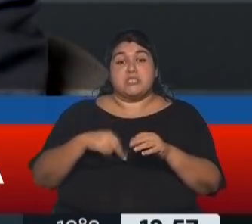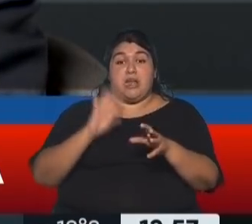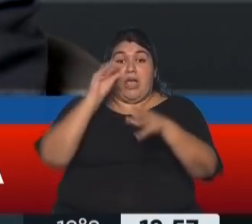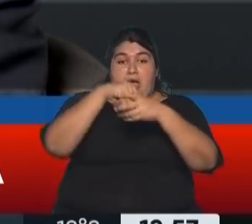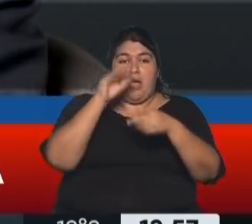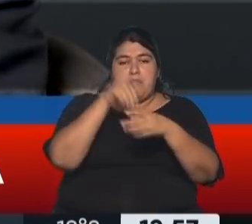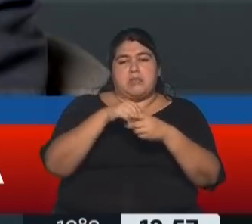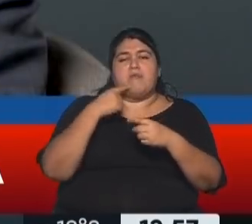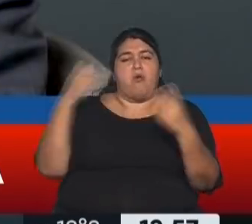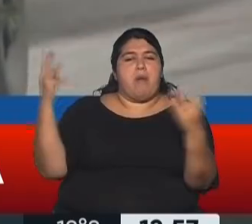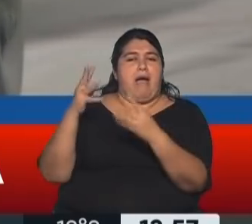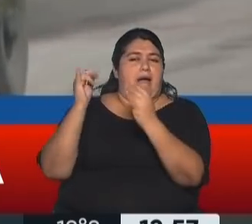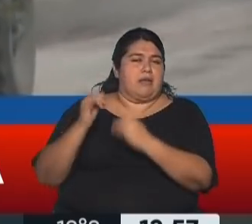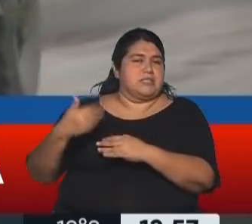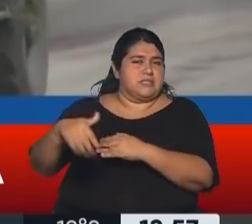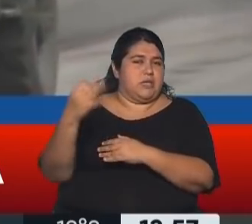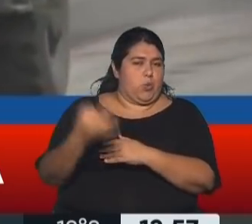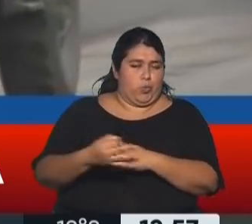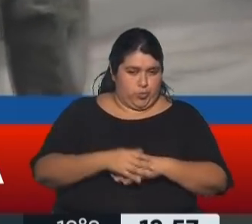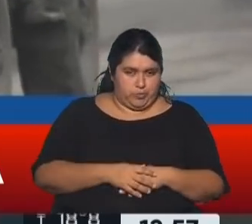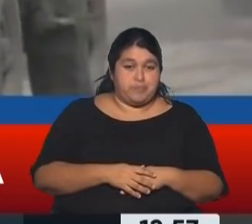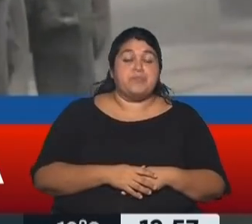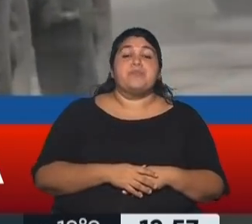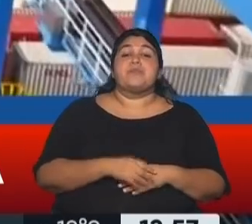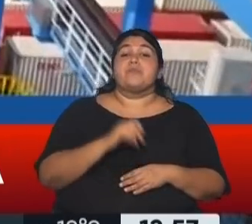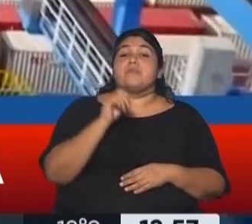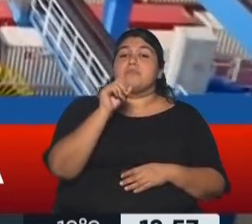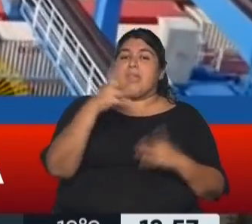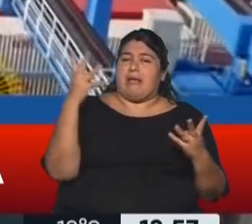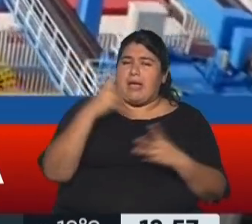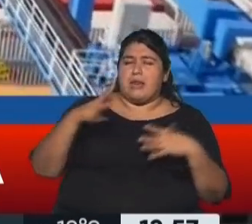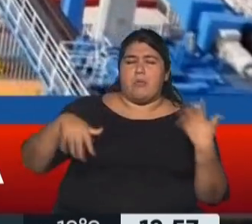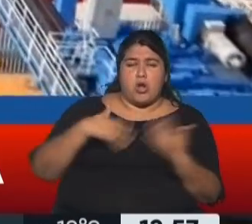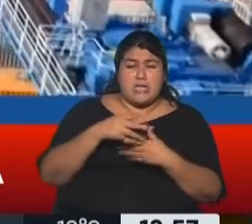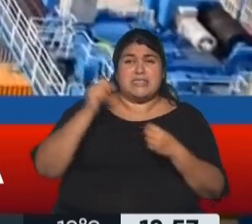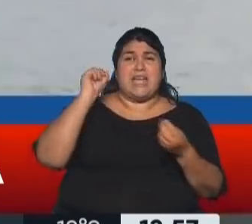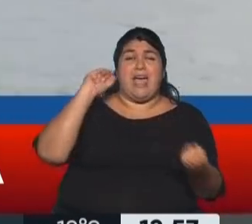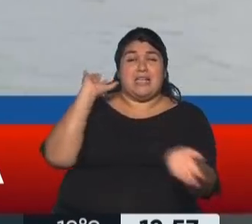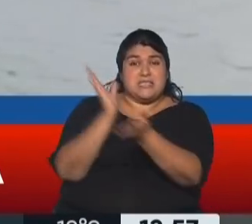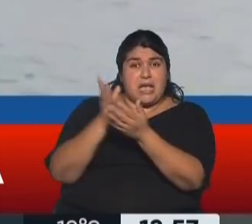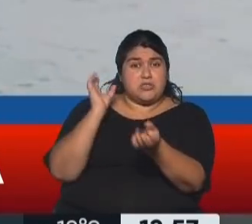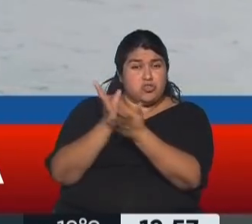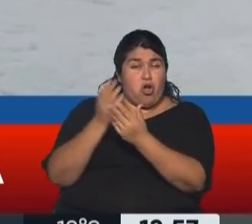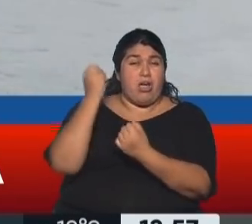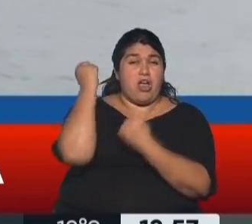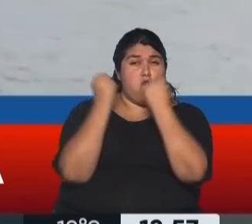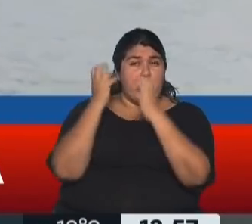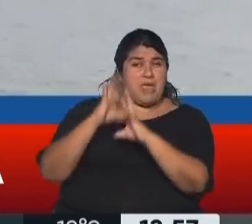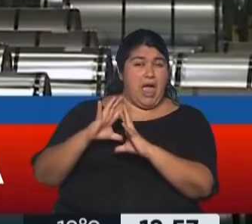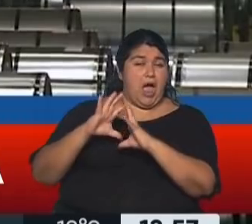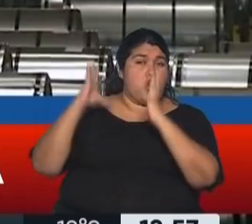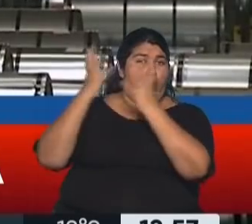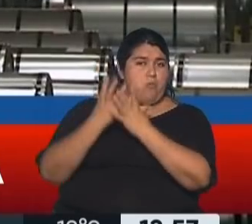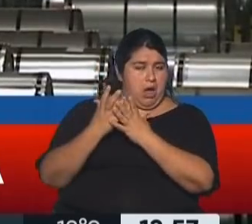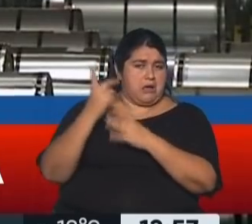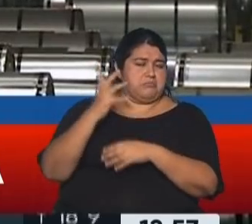will end reasonably soon. Ni una guerra prolongada y cruenta, ni las sanciones que bloquean la economía global convienen